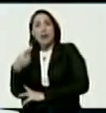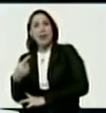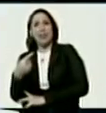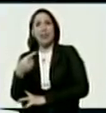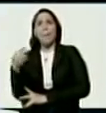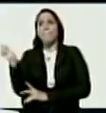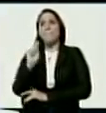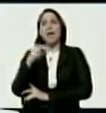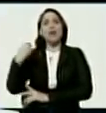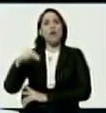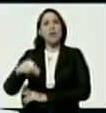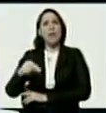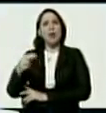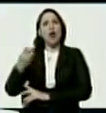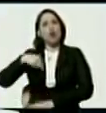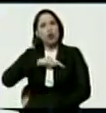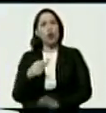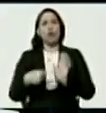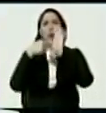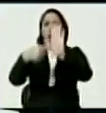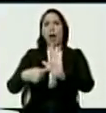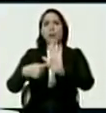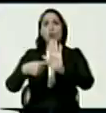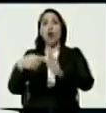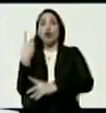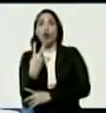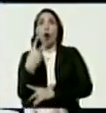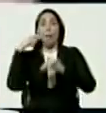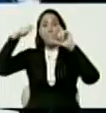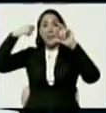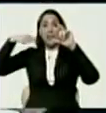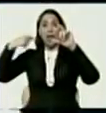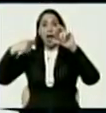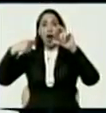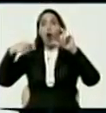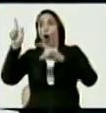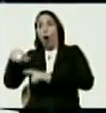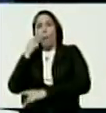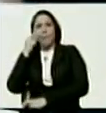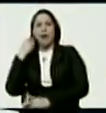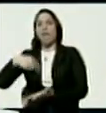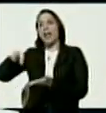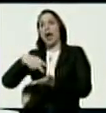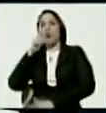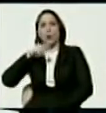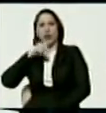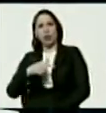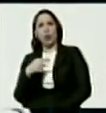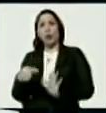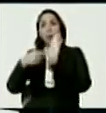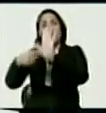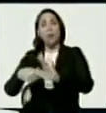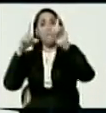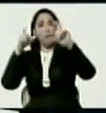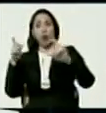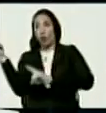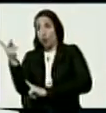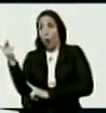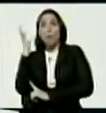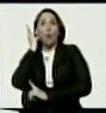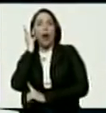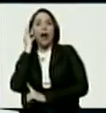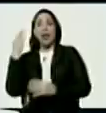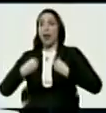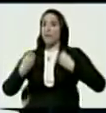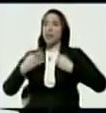nosotros mostramos los videos de Superlano bailando con las prostitutas, mostramos las fotografías de estas señoras de la vida